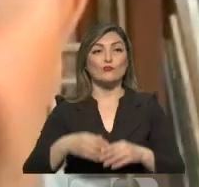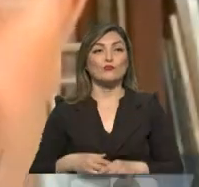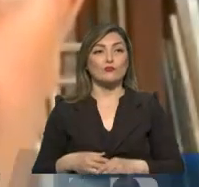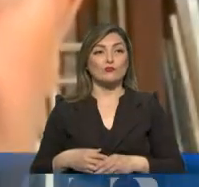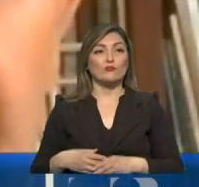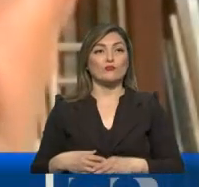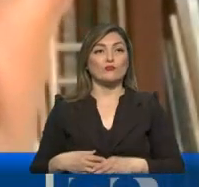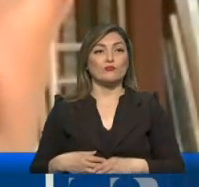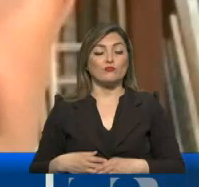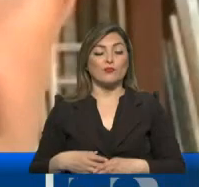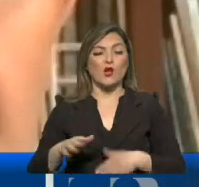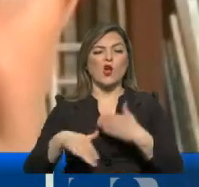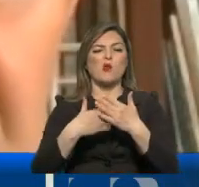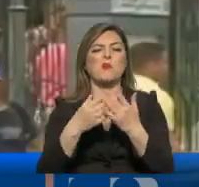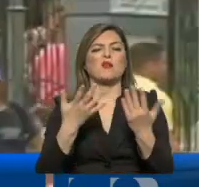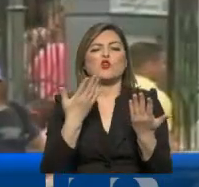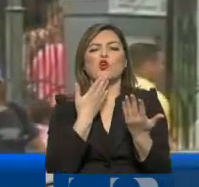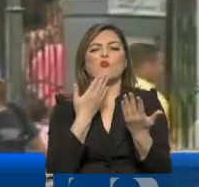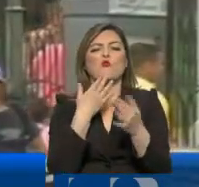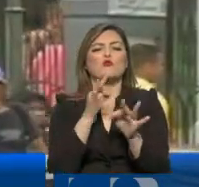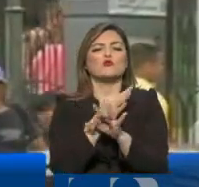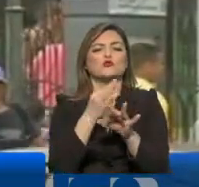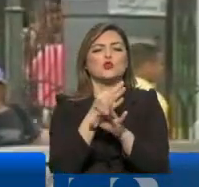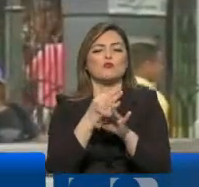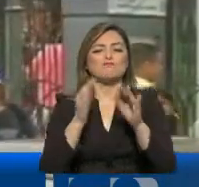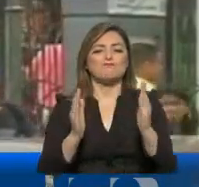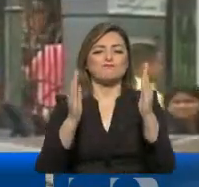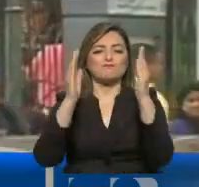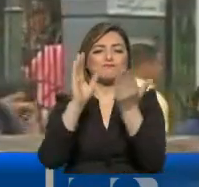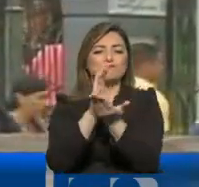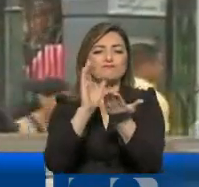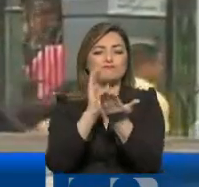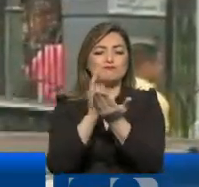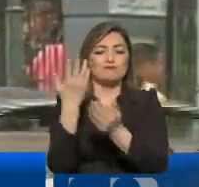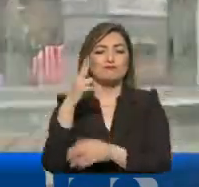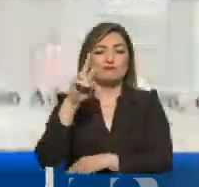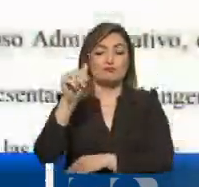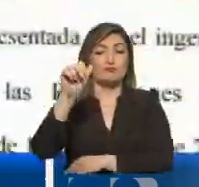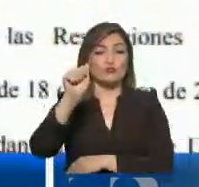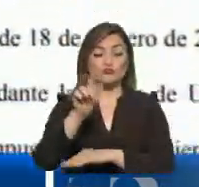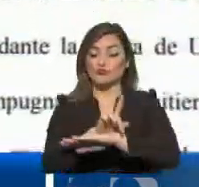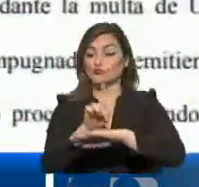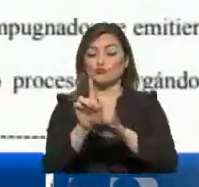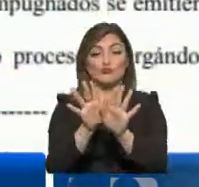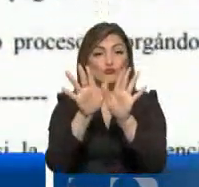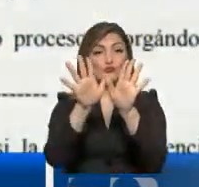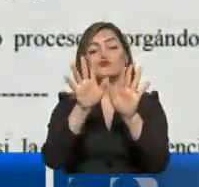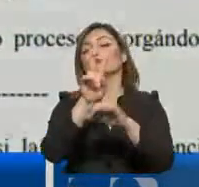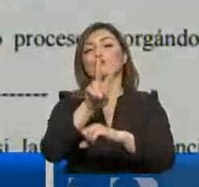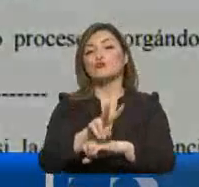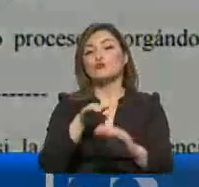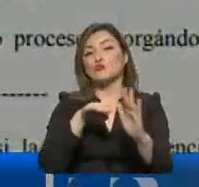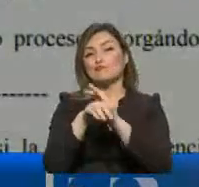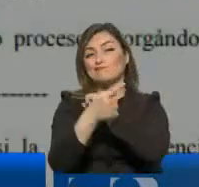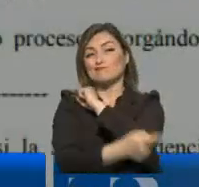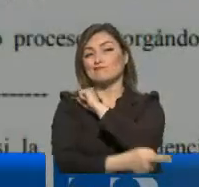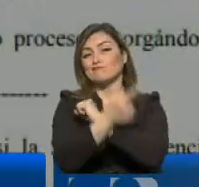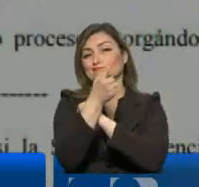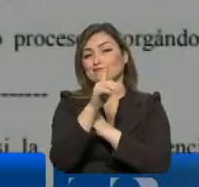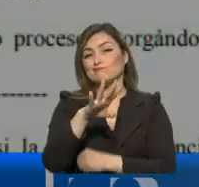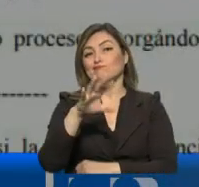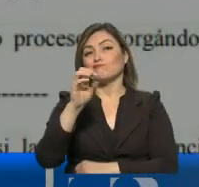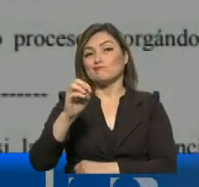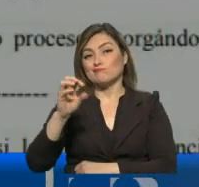ya conoce el movimiento en el Seguro Social. En 2003 fue director general de la institución. La Superintendencia de Bancos lo sancionó con multa